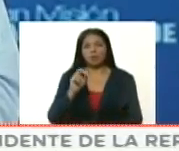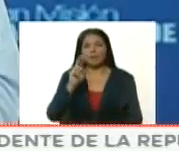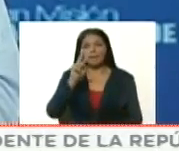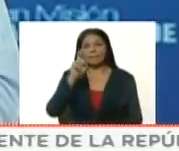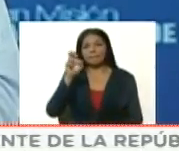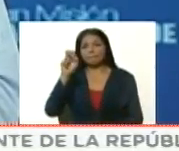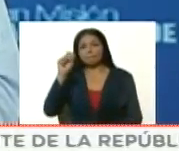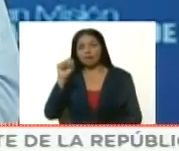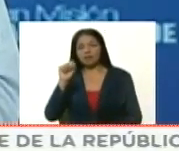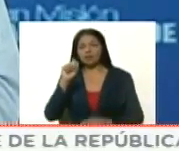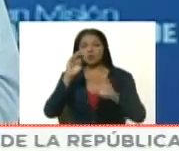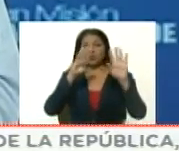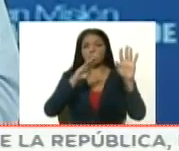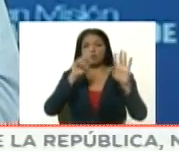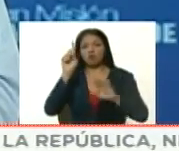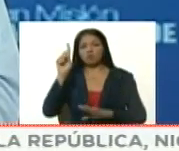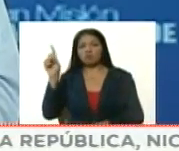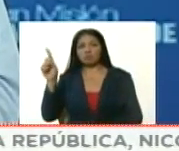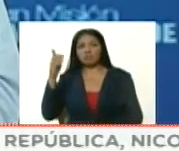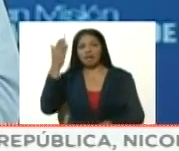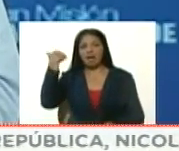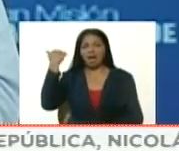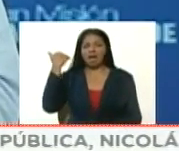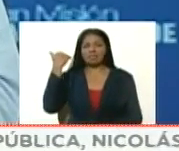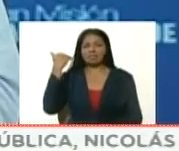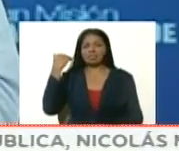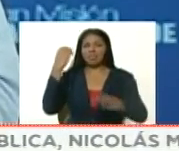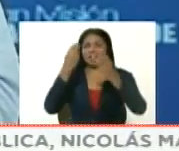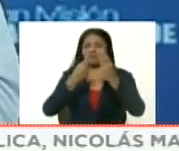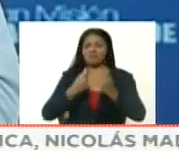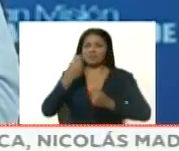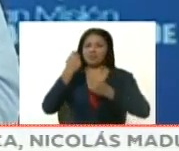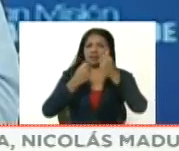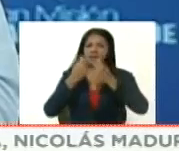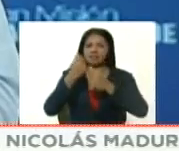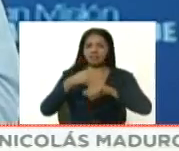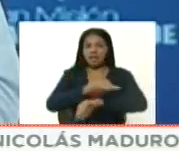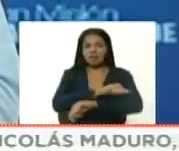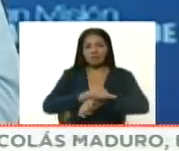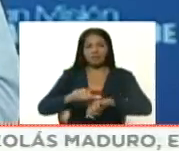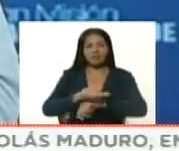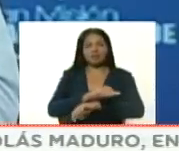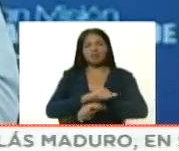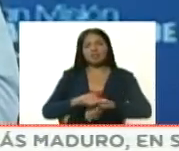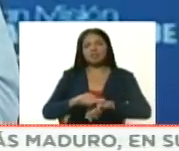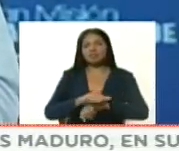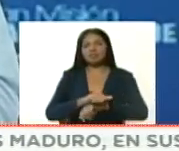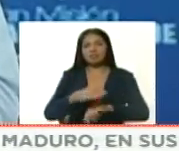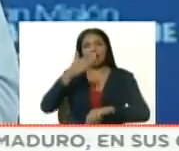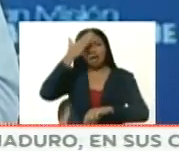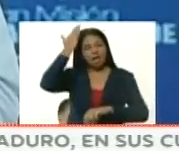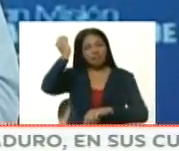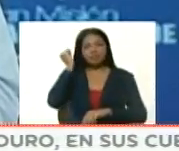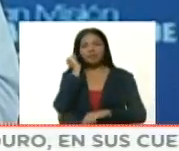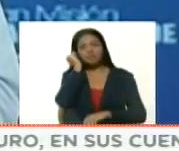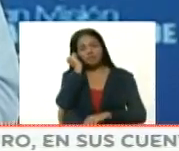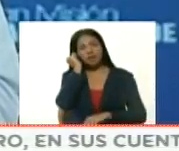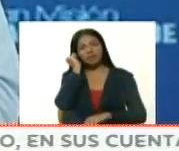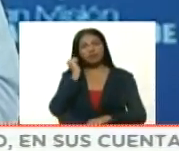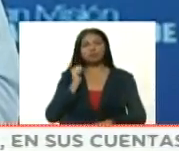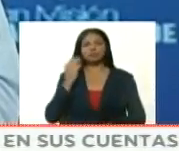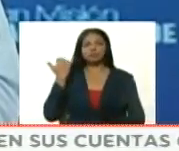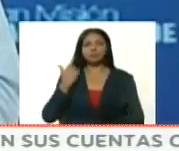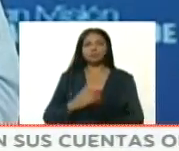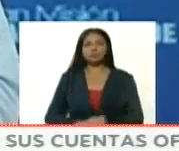911, en la antigua Torre de Confinanzas, Avenida Andrés Bello, Municipio Libertador, Parroquia La